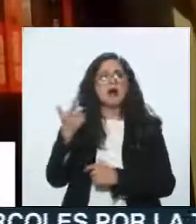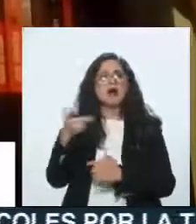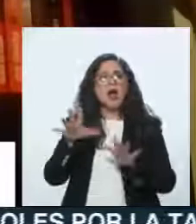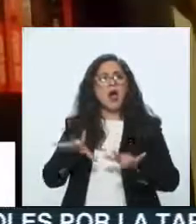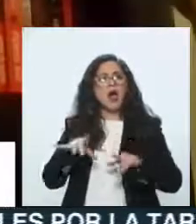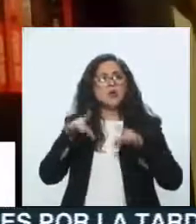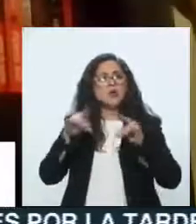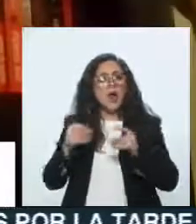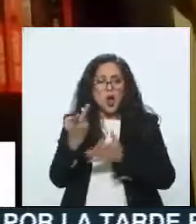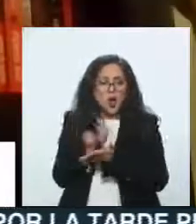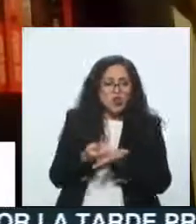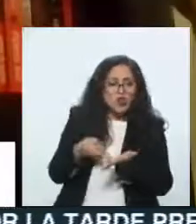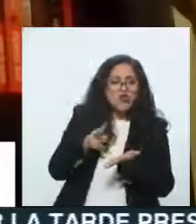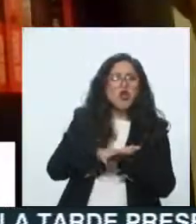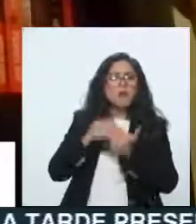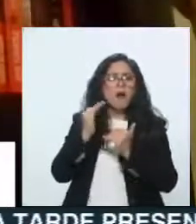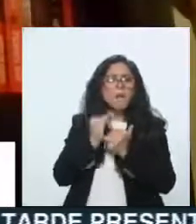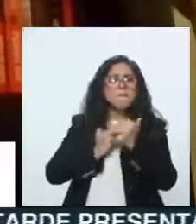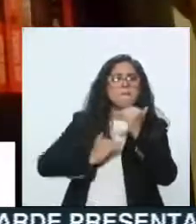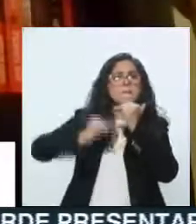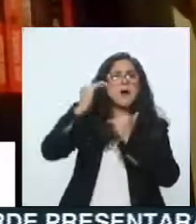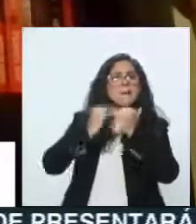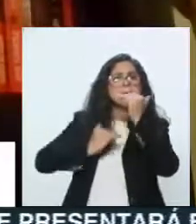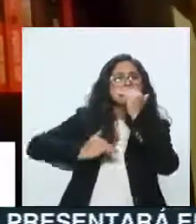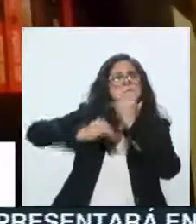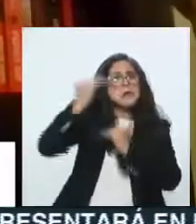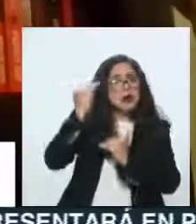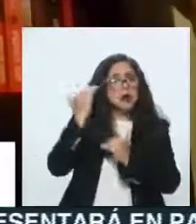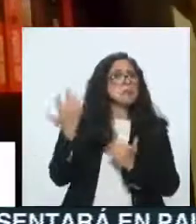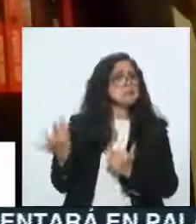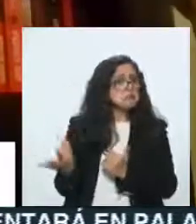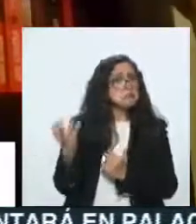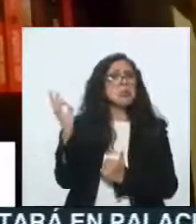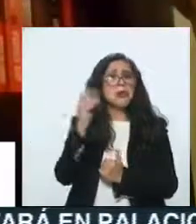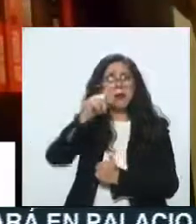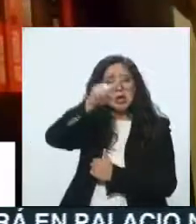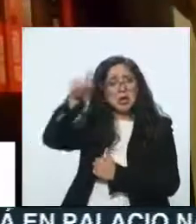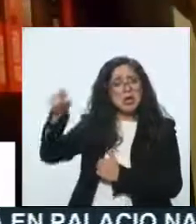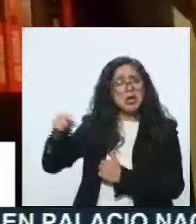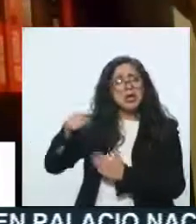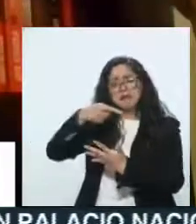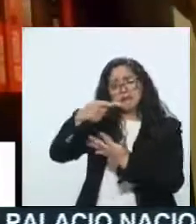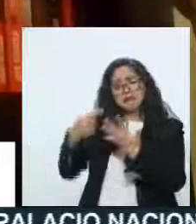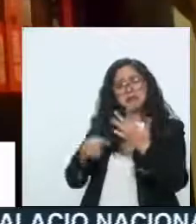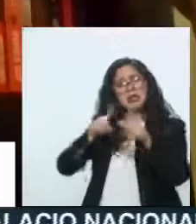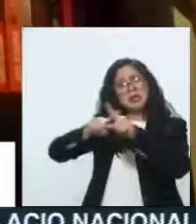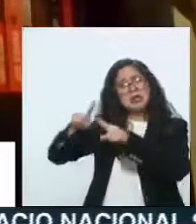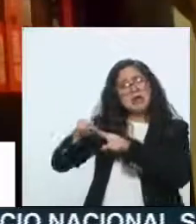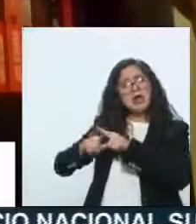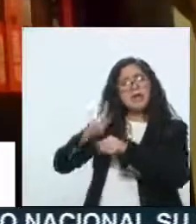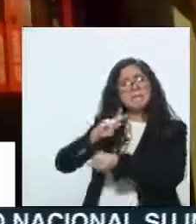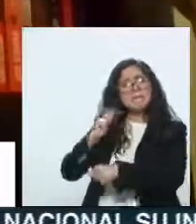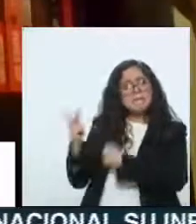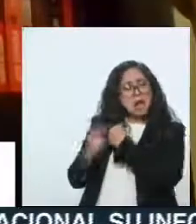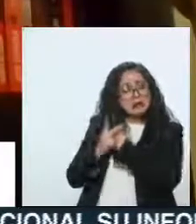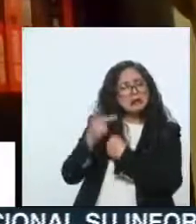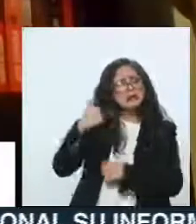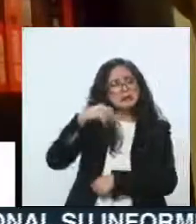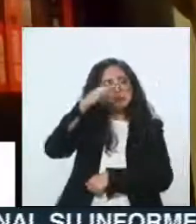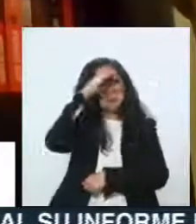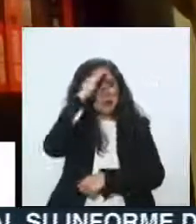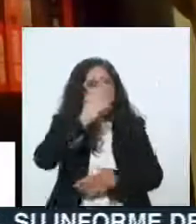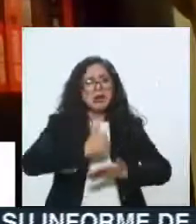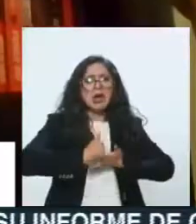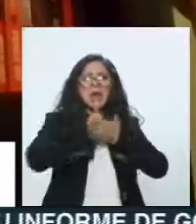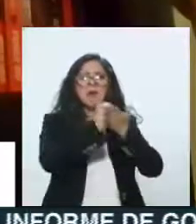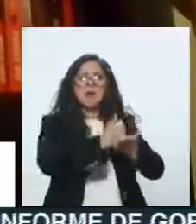en comparación. Entonces, pues ahí se ve prácticamente que son estos países los que le están apostando a México. Por otra parte,